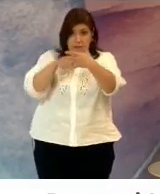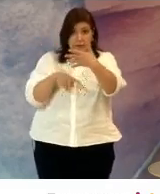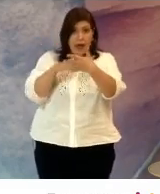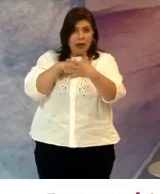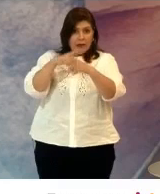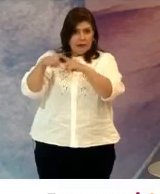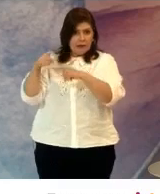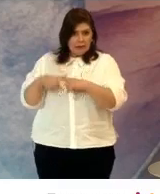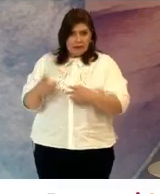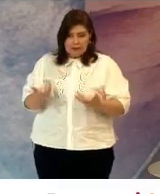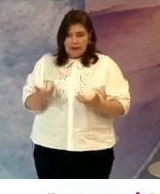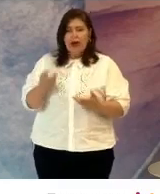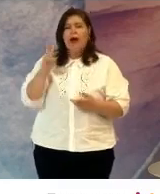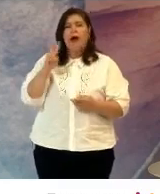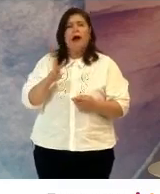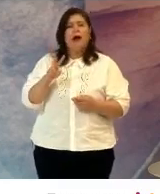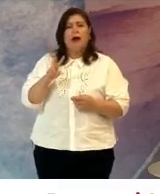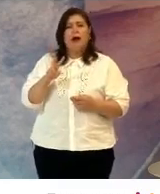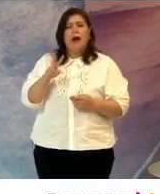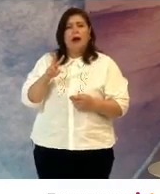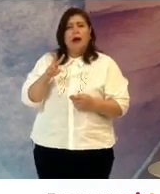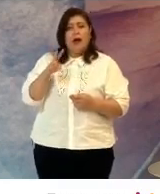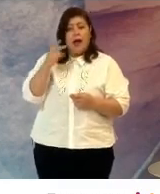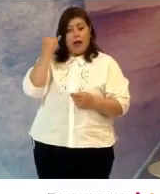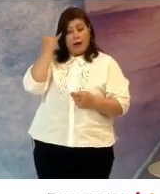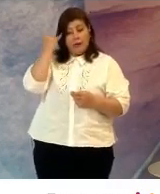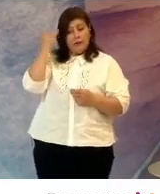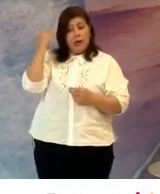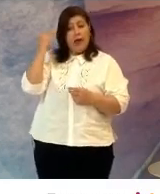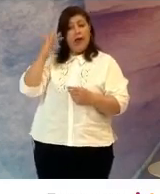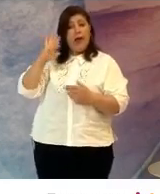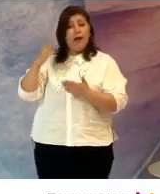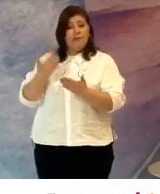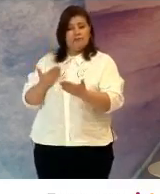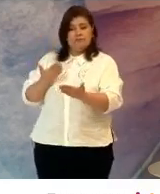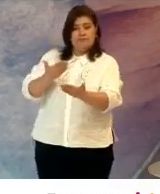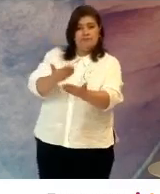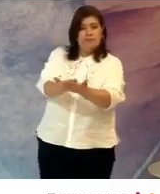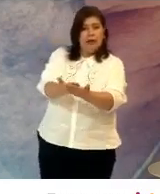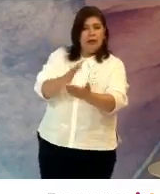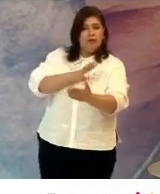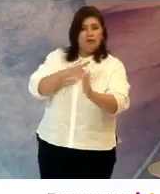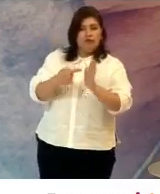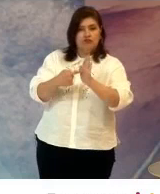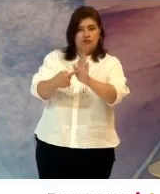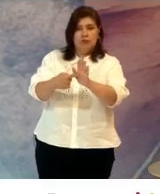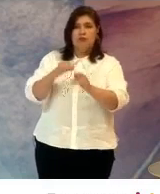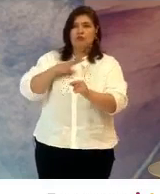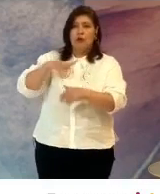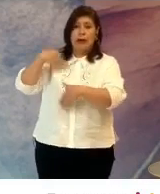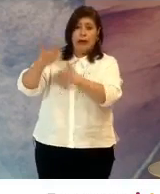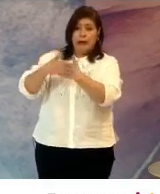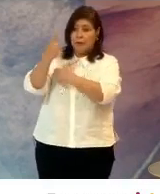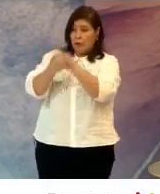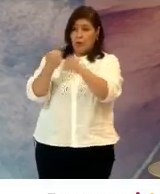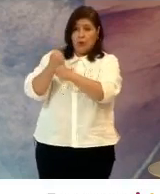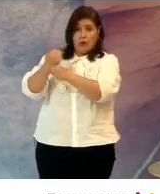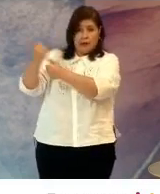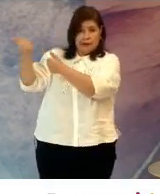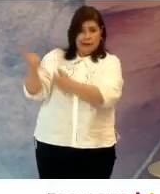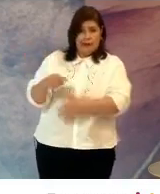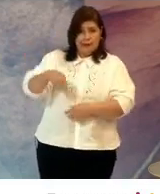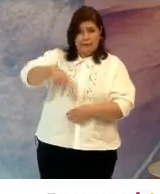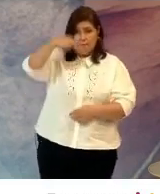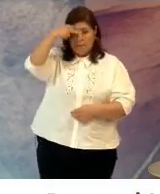idea está en la mesa, que podamos traer esto a México el próximo año.